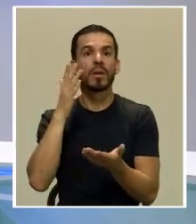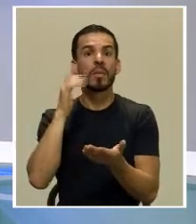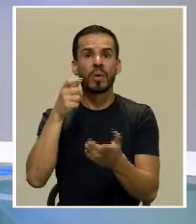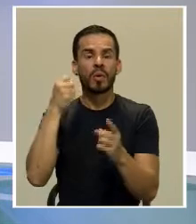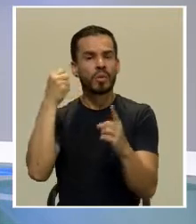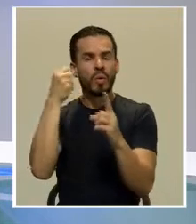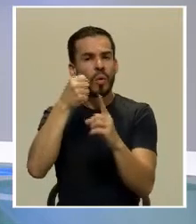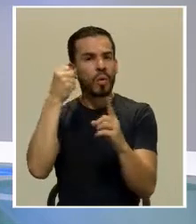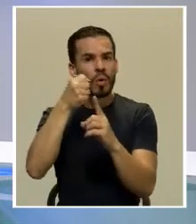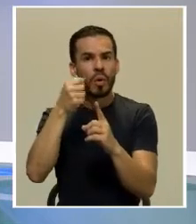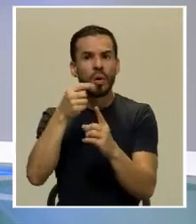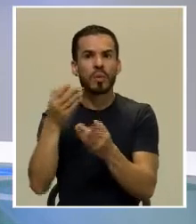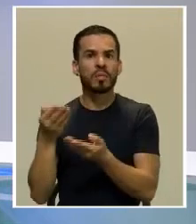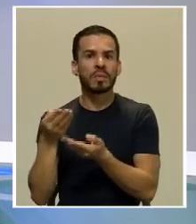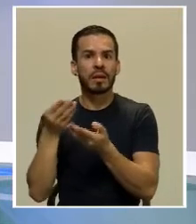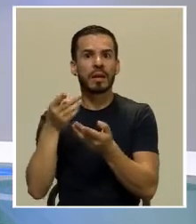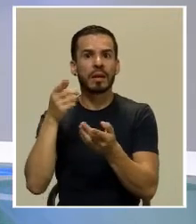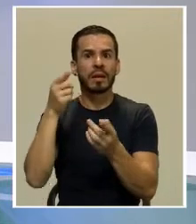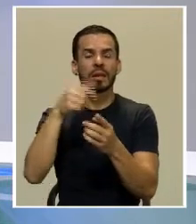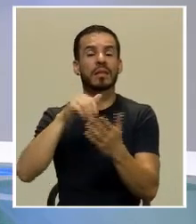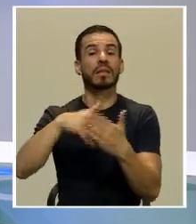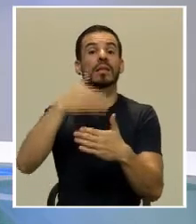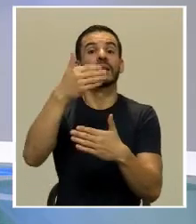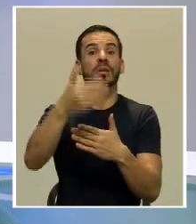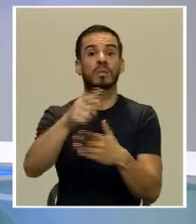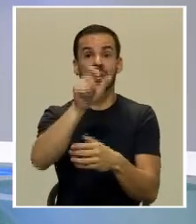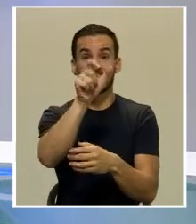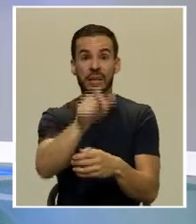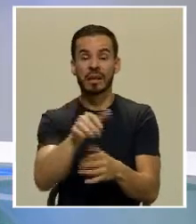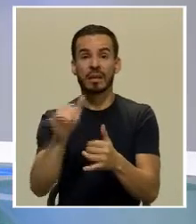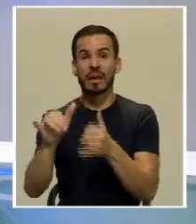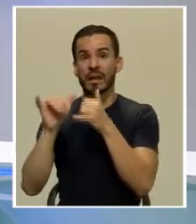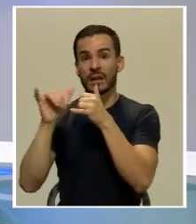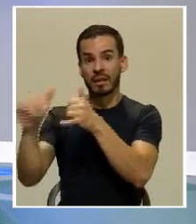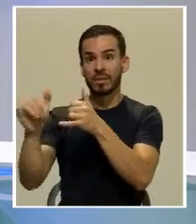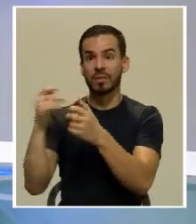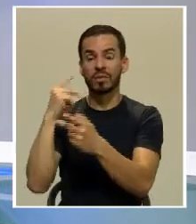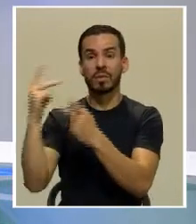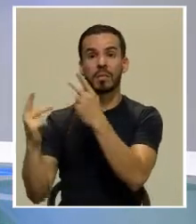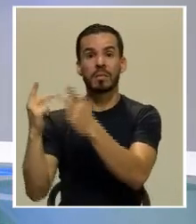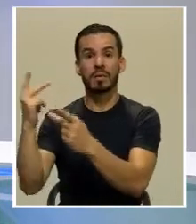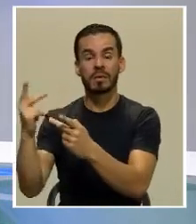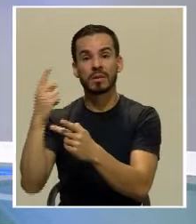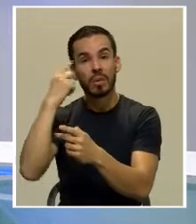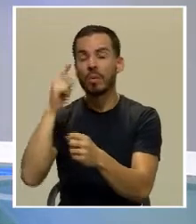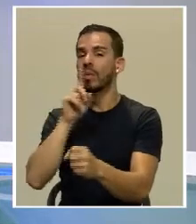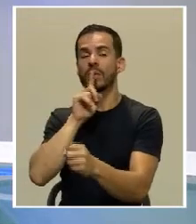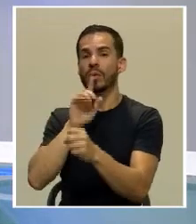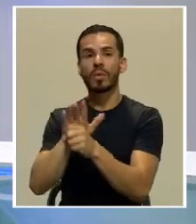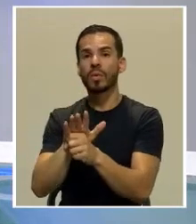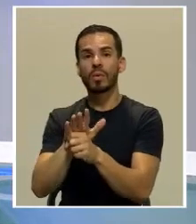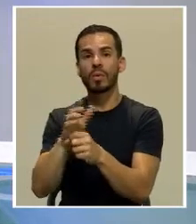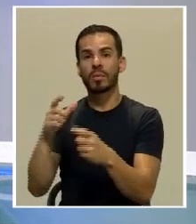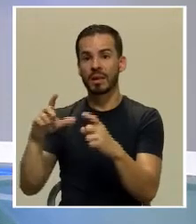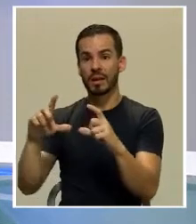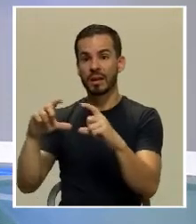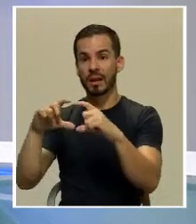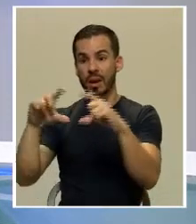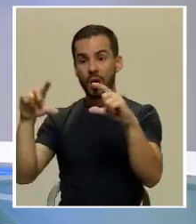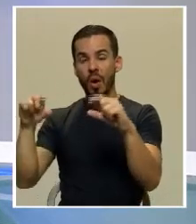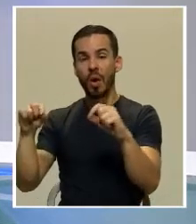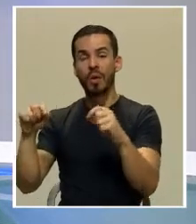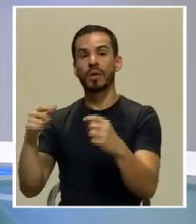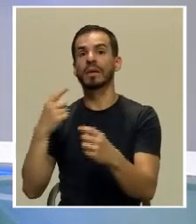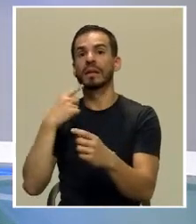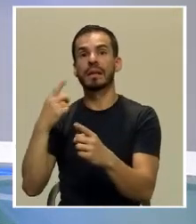una golpiza que le propinaron luego de que ella denunció a sus vecinos por incumplir la orden